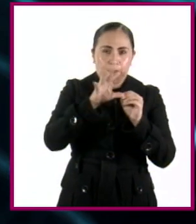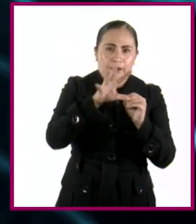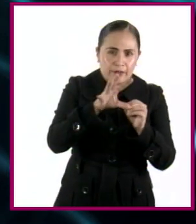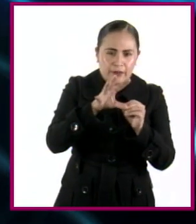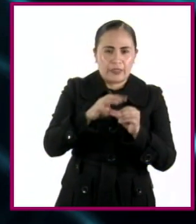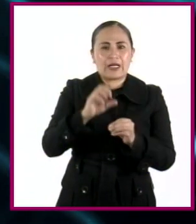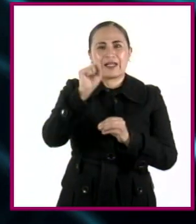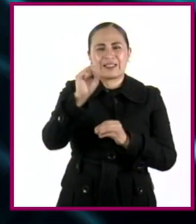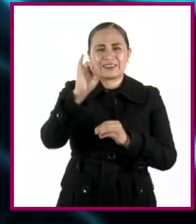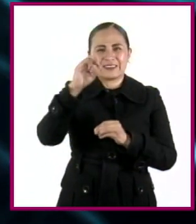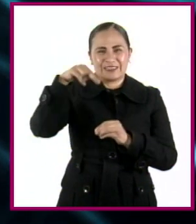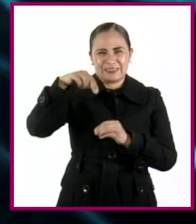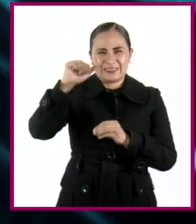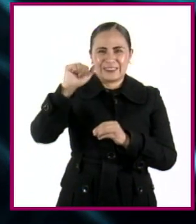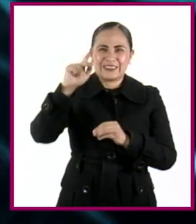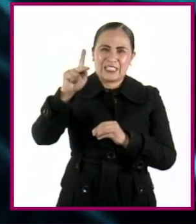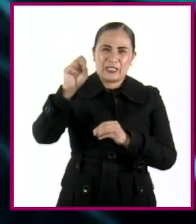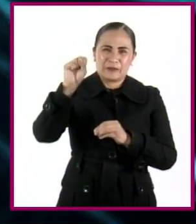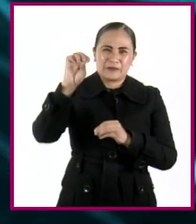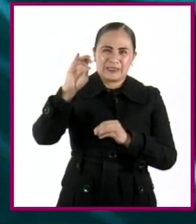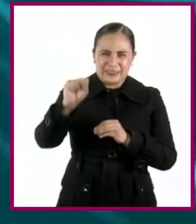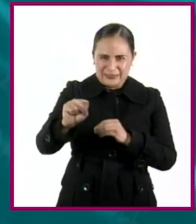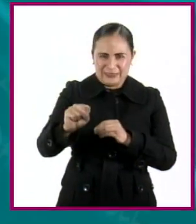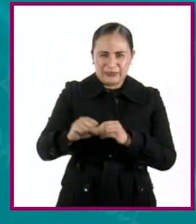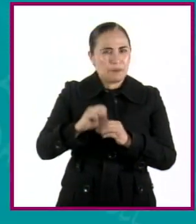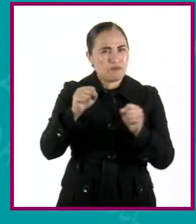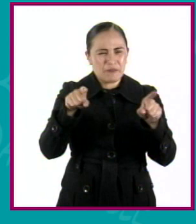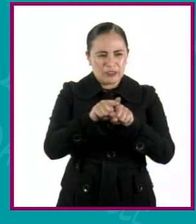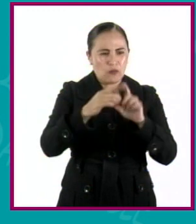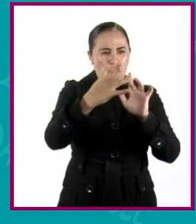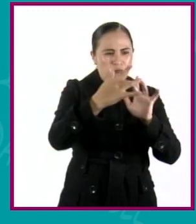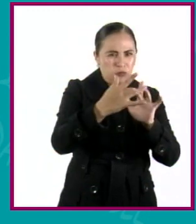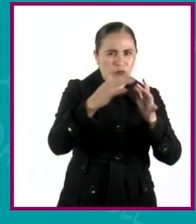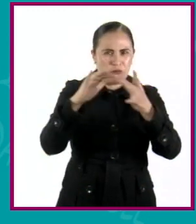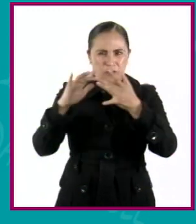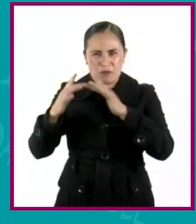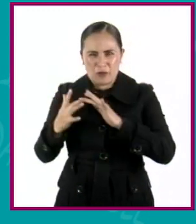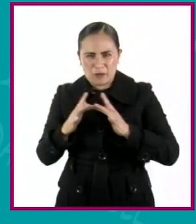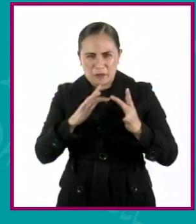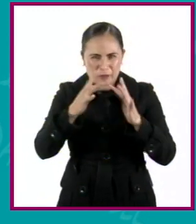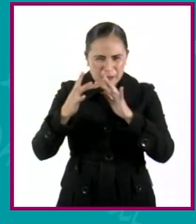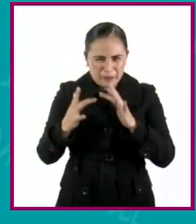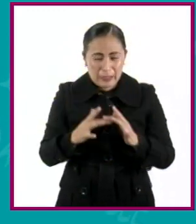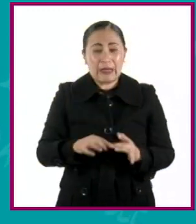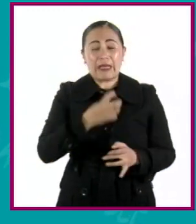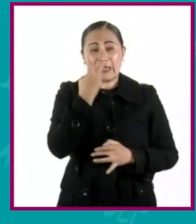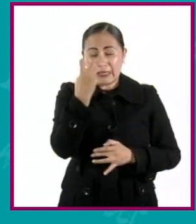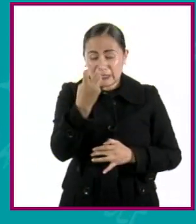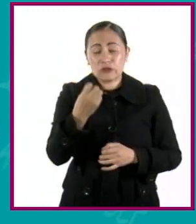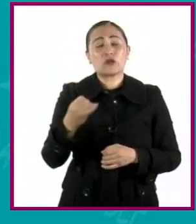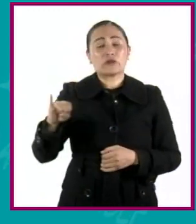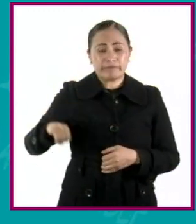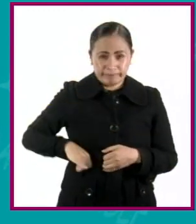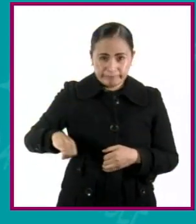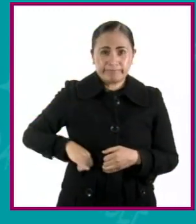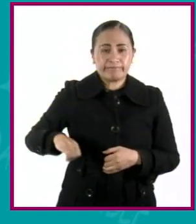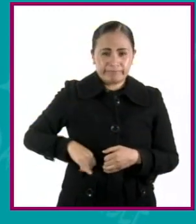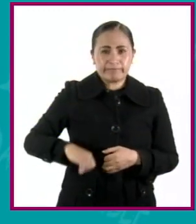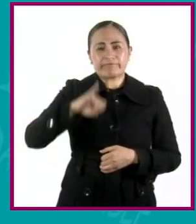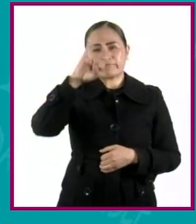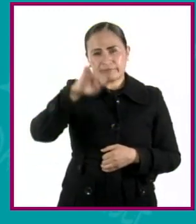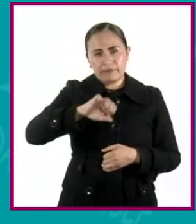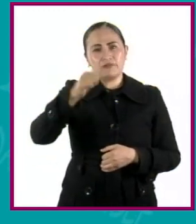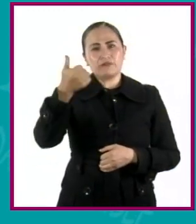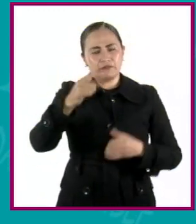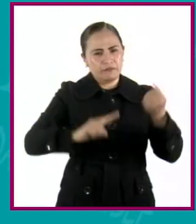si suficientes neuronas conectadas a ella dispararon. Este trabajo resultó más interesante como herramienta para resolver otro tipo de